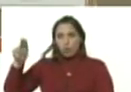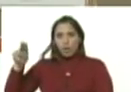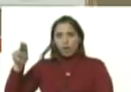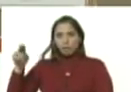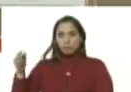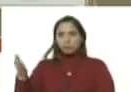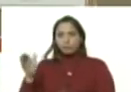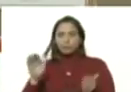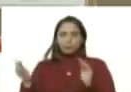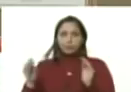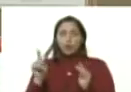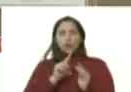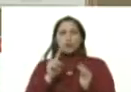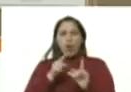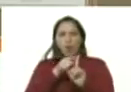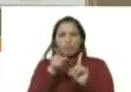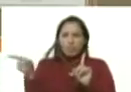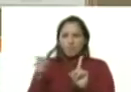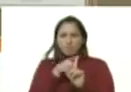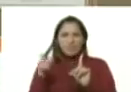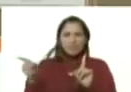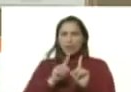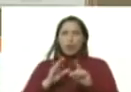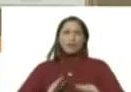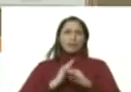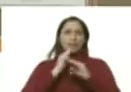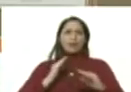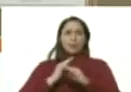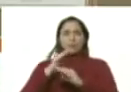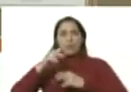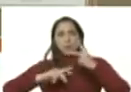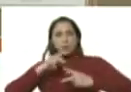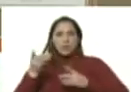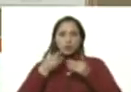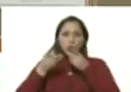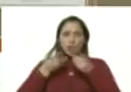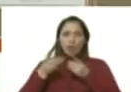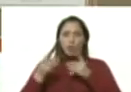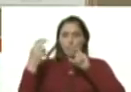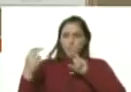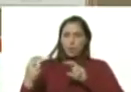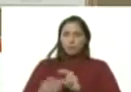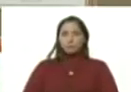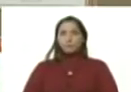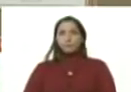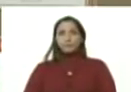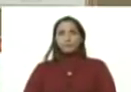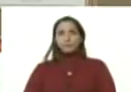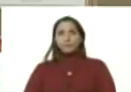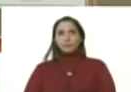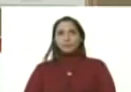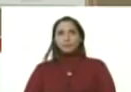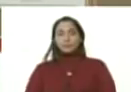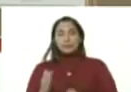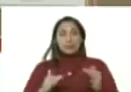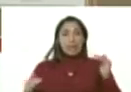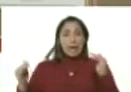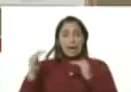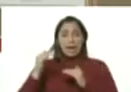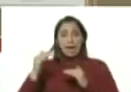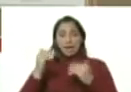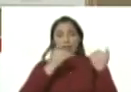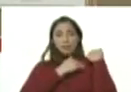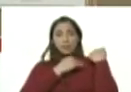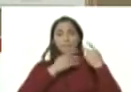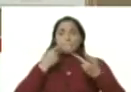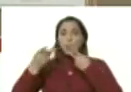no dispersar y no interrumpir este proceso. La alta representante para la política